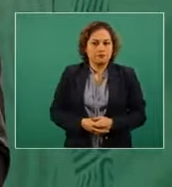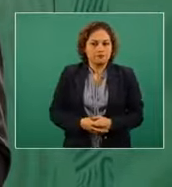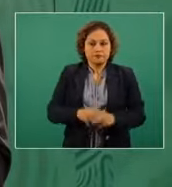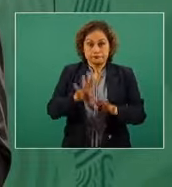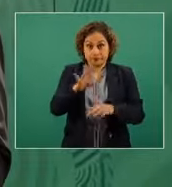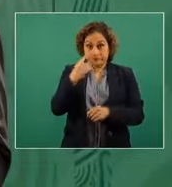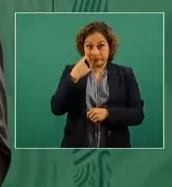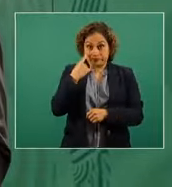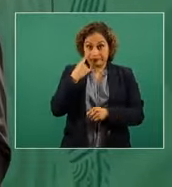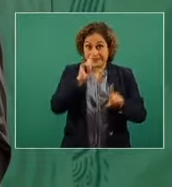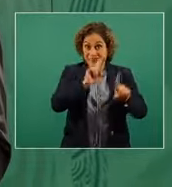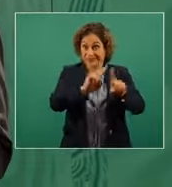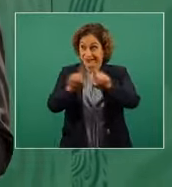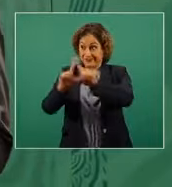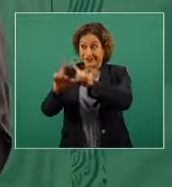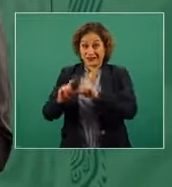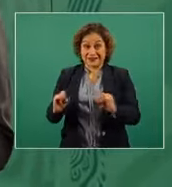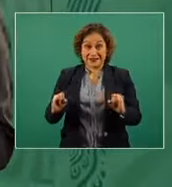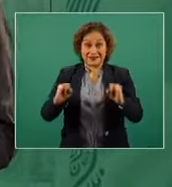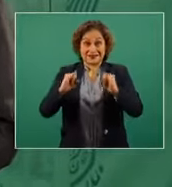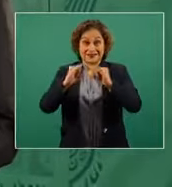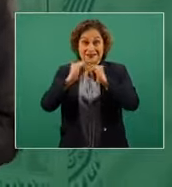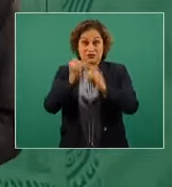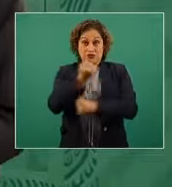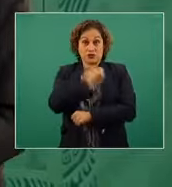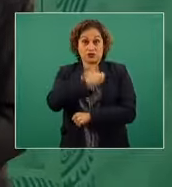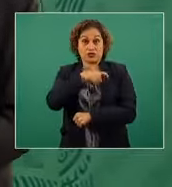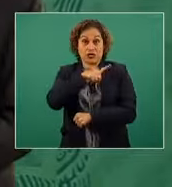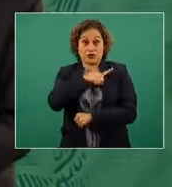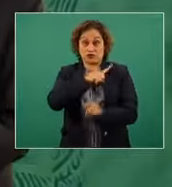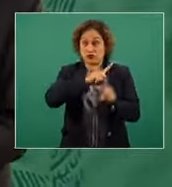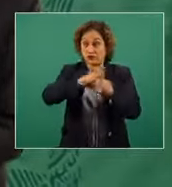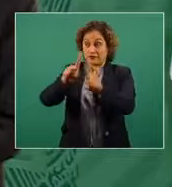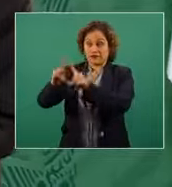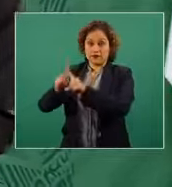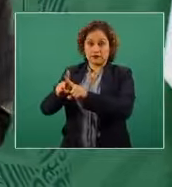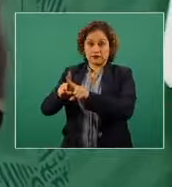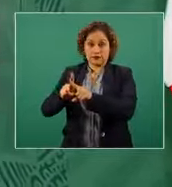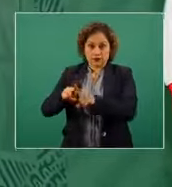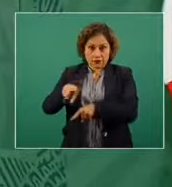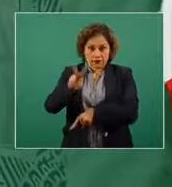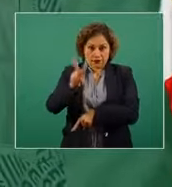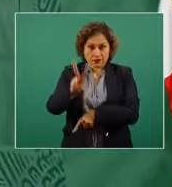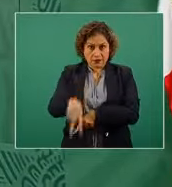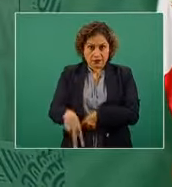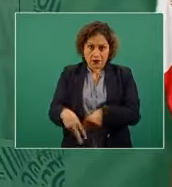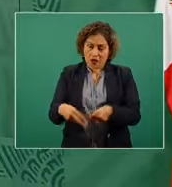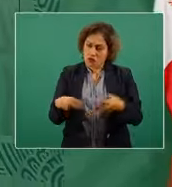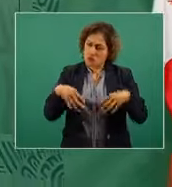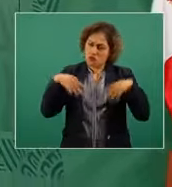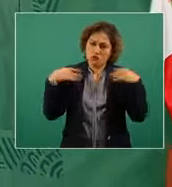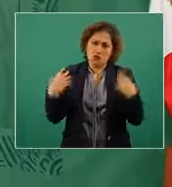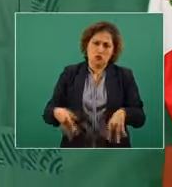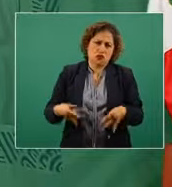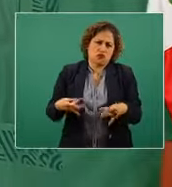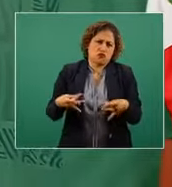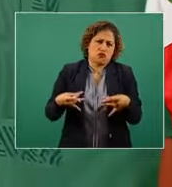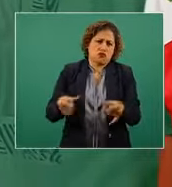institutos de salud, que son de lo mejor que tiene el país,